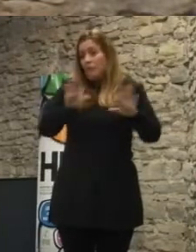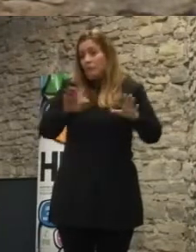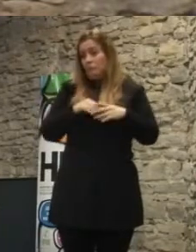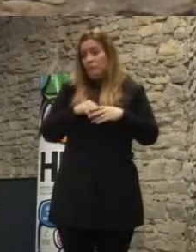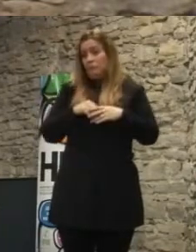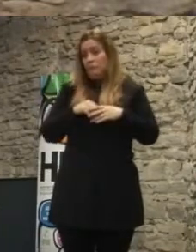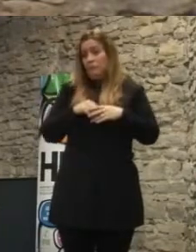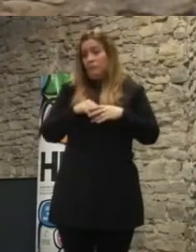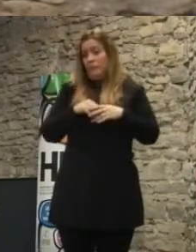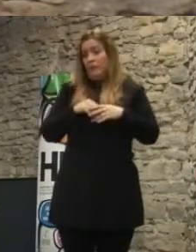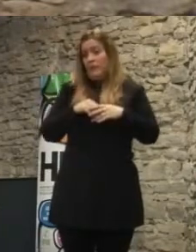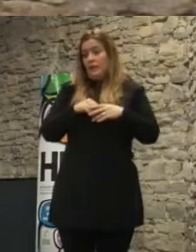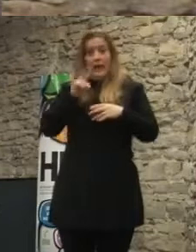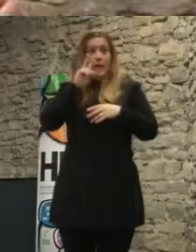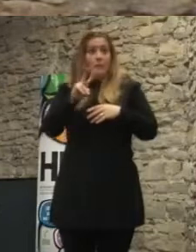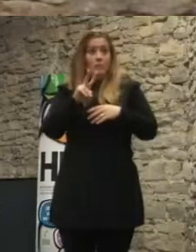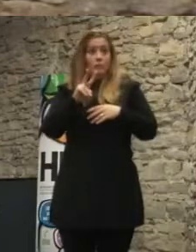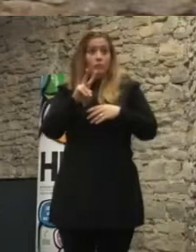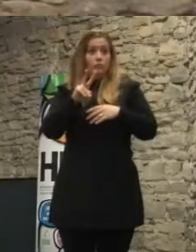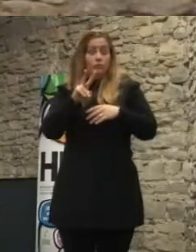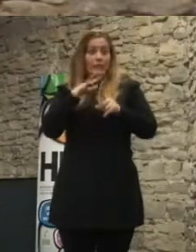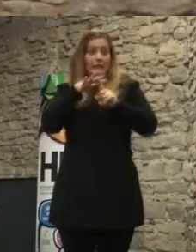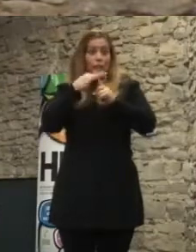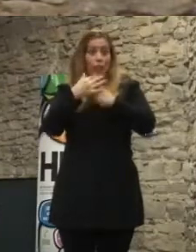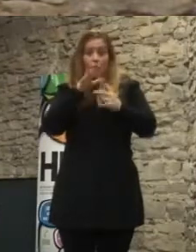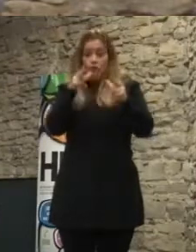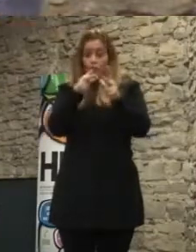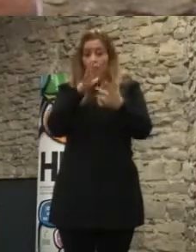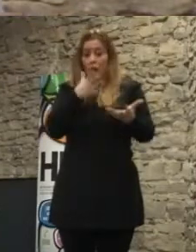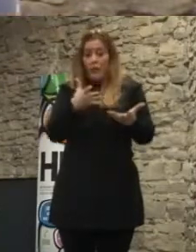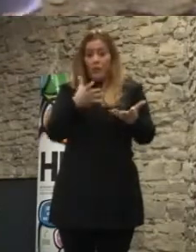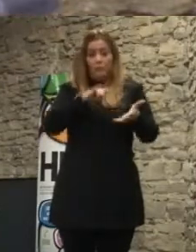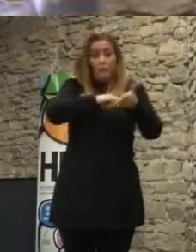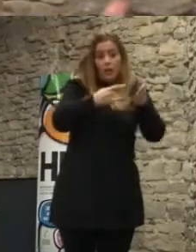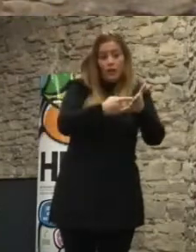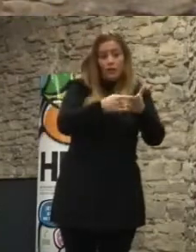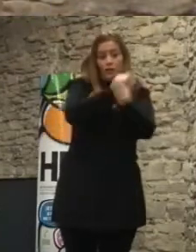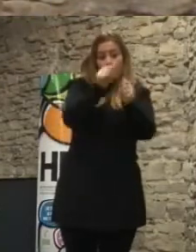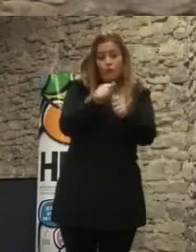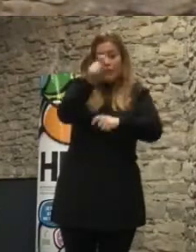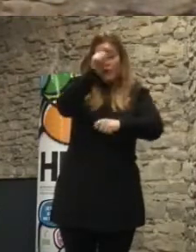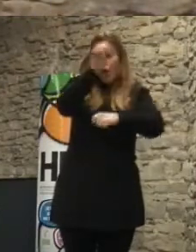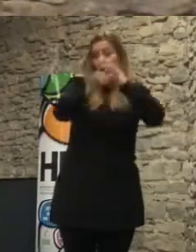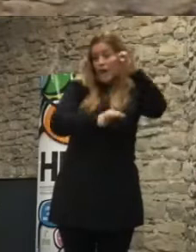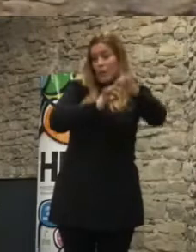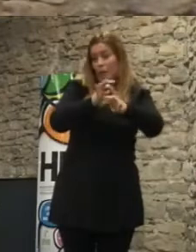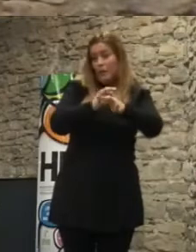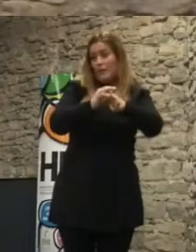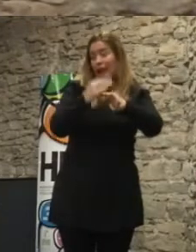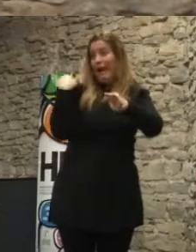apuntan en la dirección que las formas organizativas, los proyectos, la diversidad de la que hablábamos,